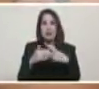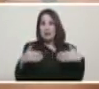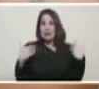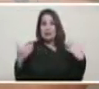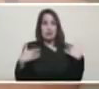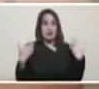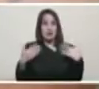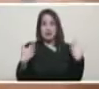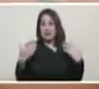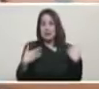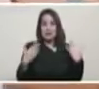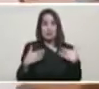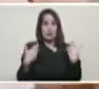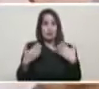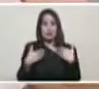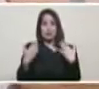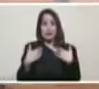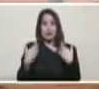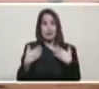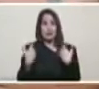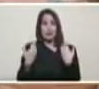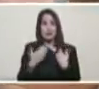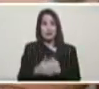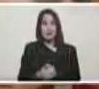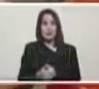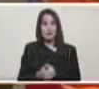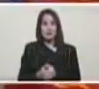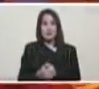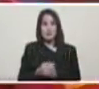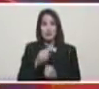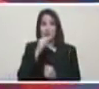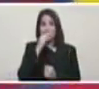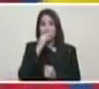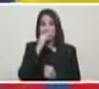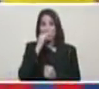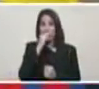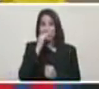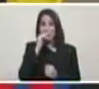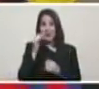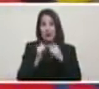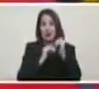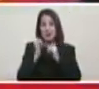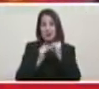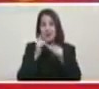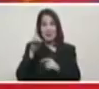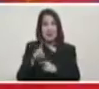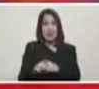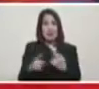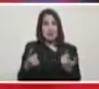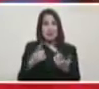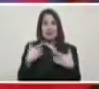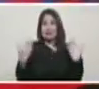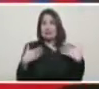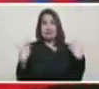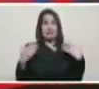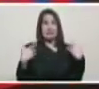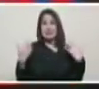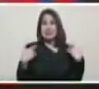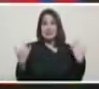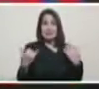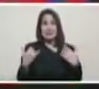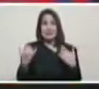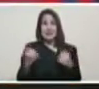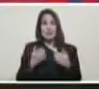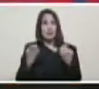demasiado grande Diego también está emocionado presidente Ju es els emocionado en este